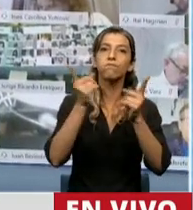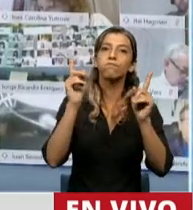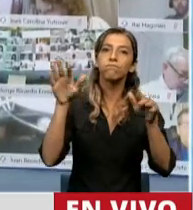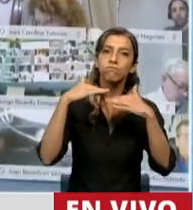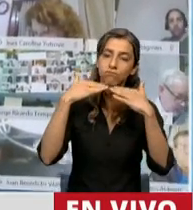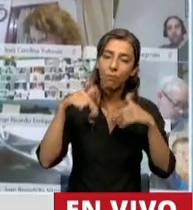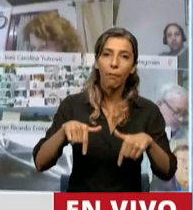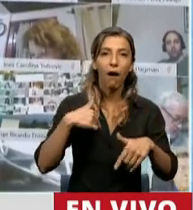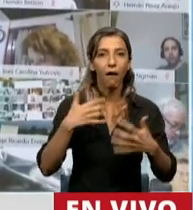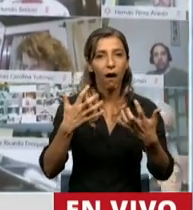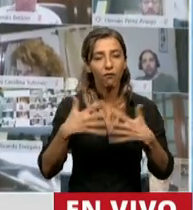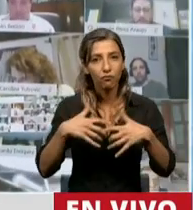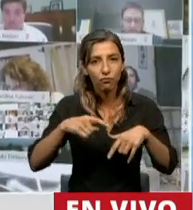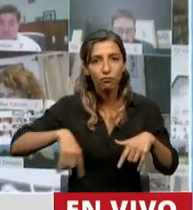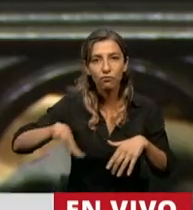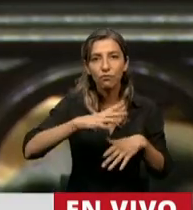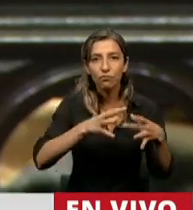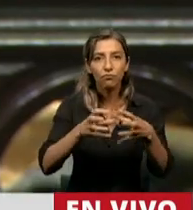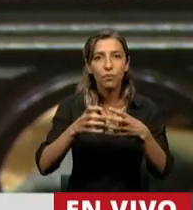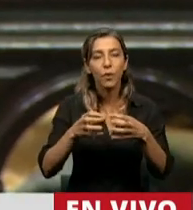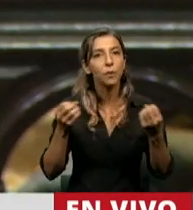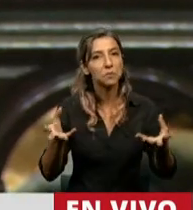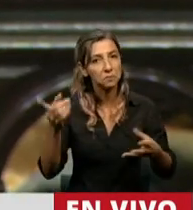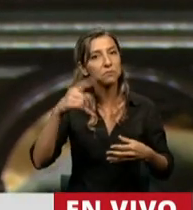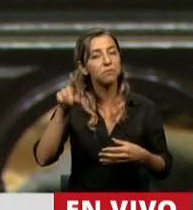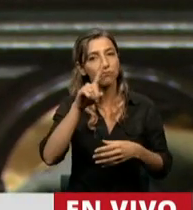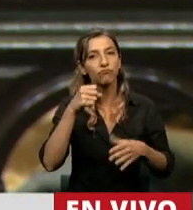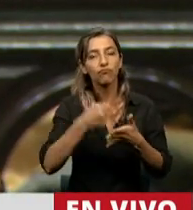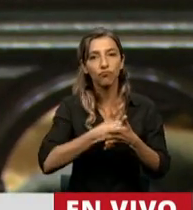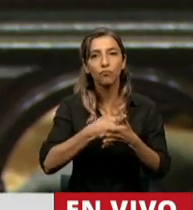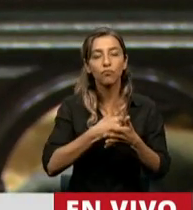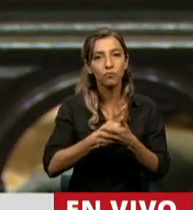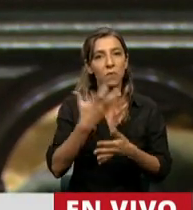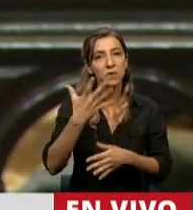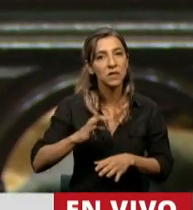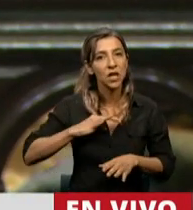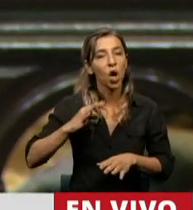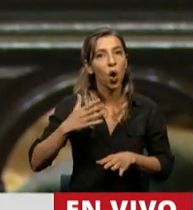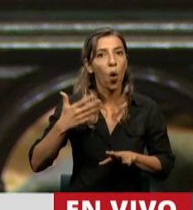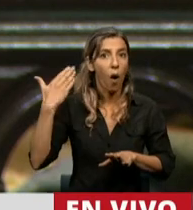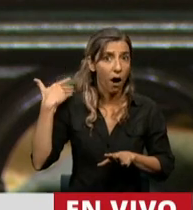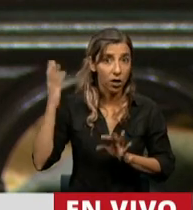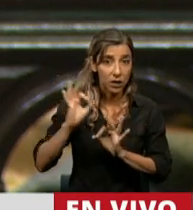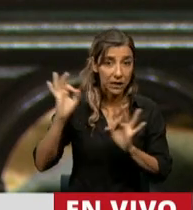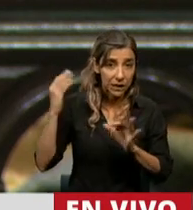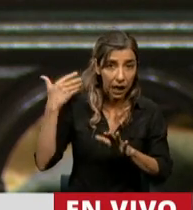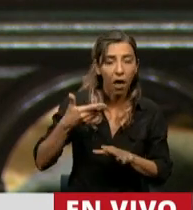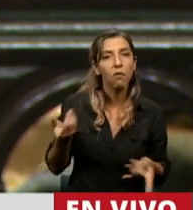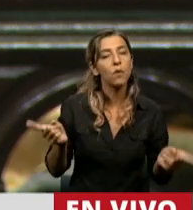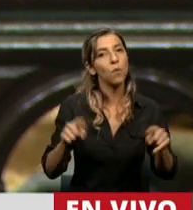a ver cómo funciona y que estén militando realmente por las cosas que creen. Después de 5 años volvemos a tener adentro del Congreso, incluso en